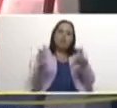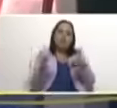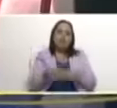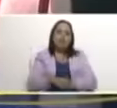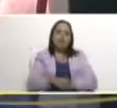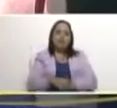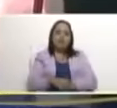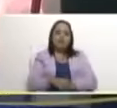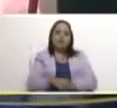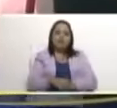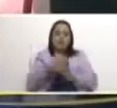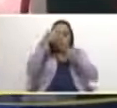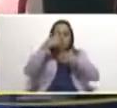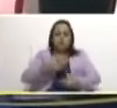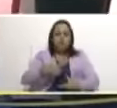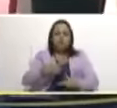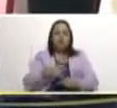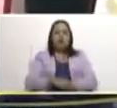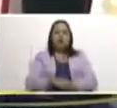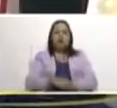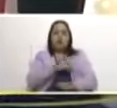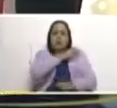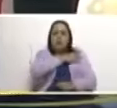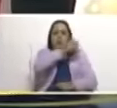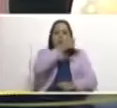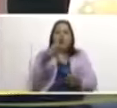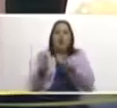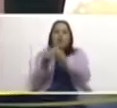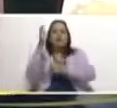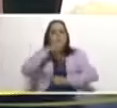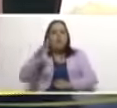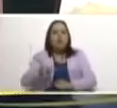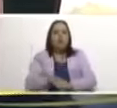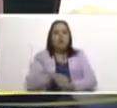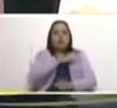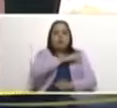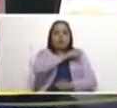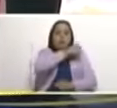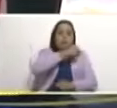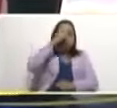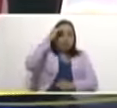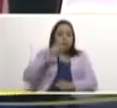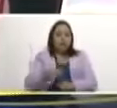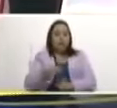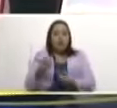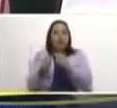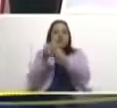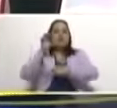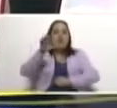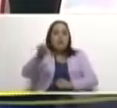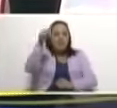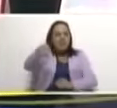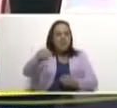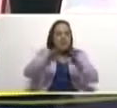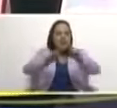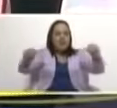fue su condición de general del pueblo, del general de la patria, de general de esa tierra,